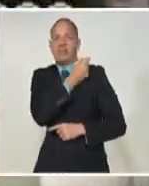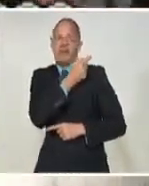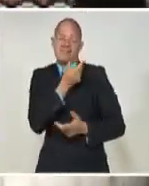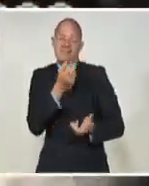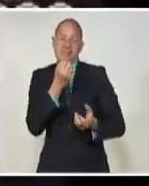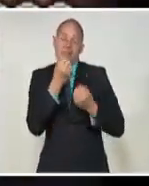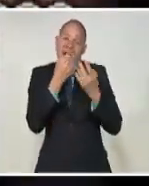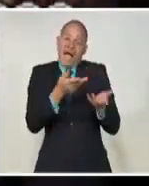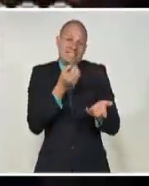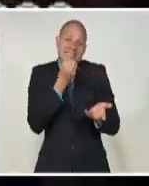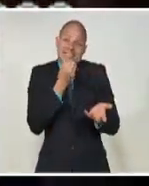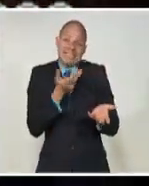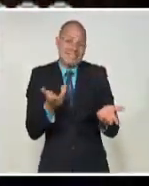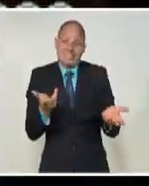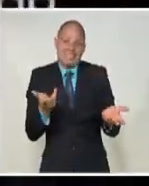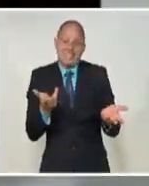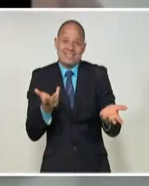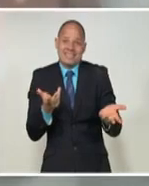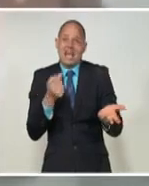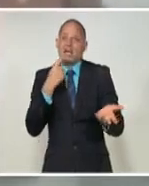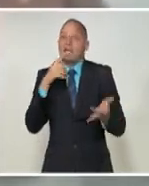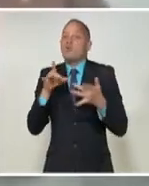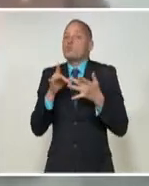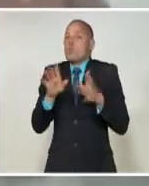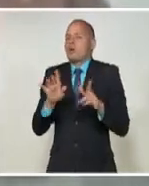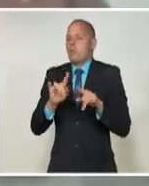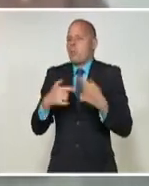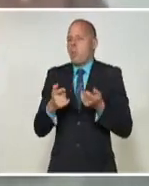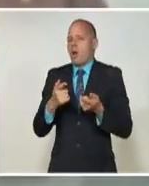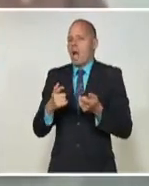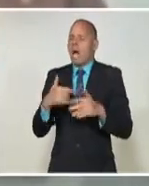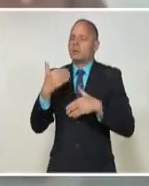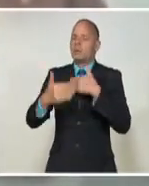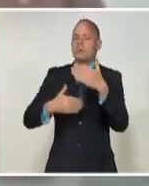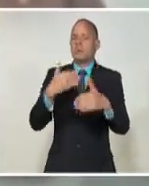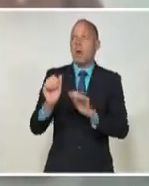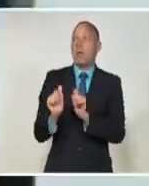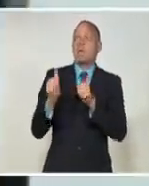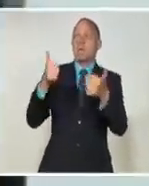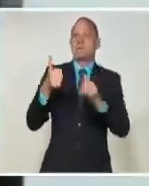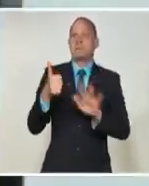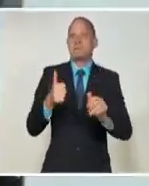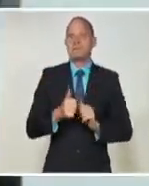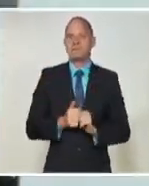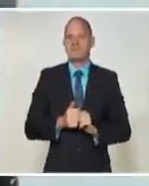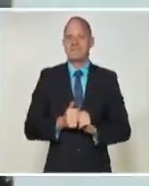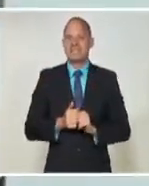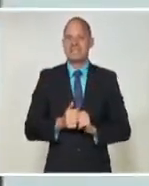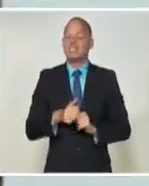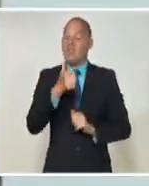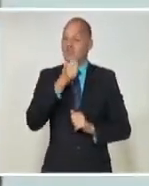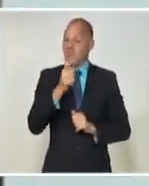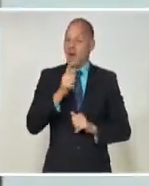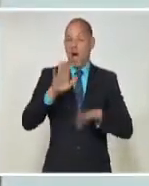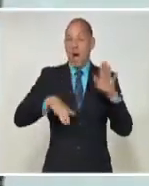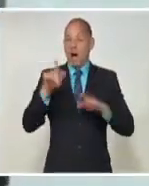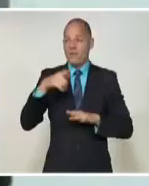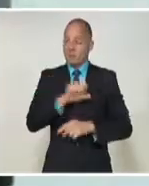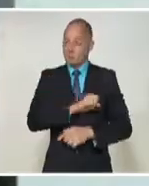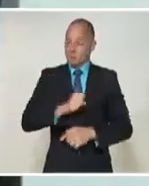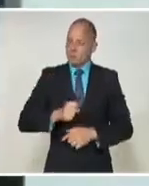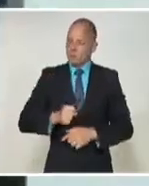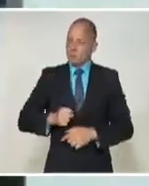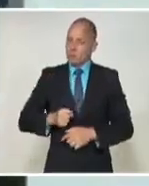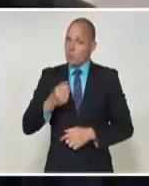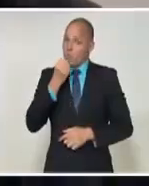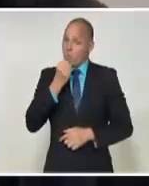puede llamársele así. Lo que casi nadie conoce es el sacrificio que define el destino de un hombre. Lo primero que va a pasar es que todo eso que